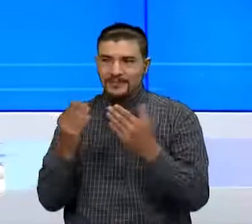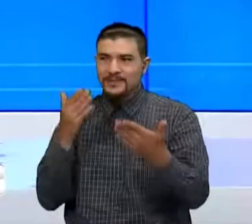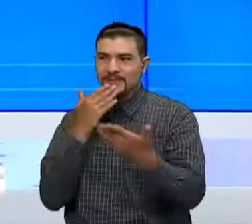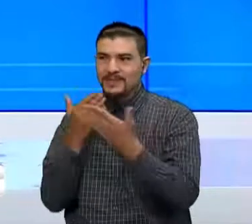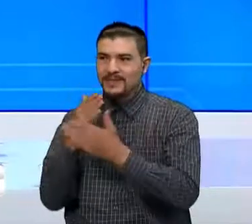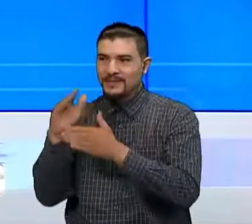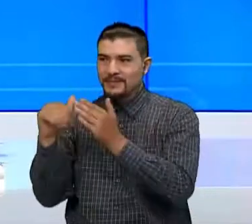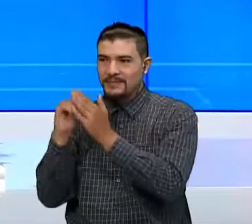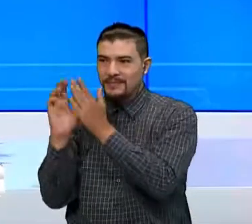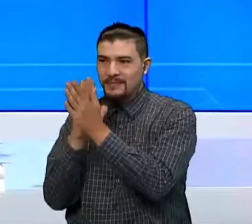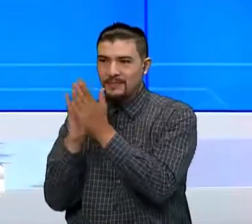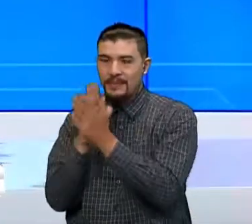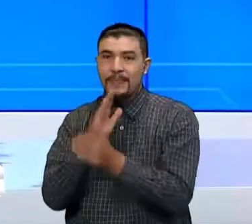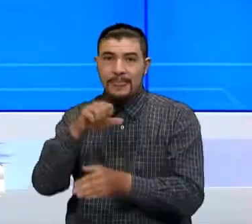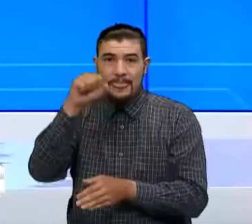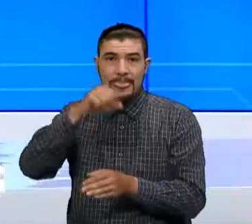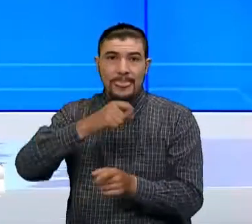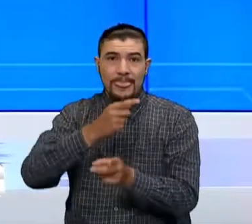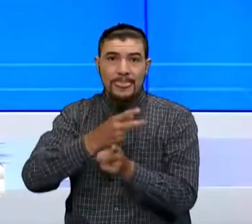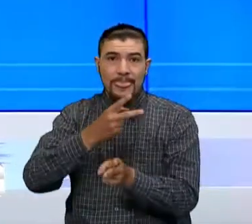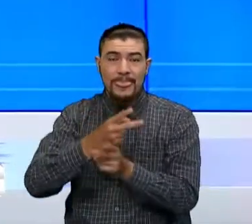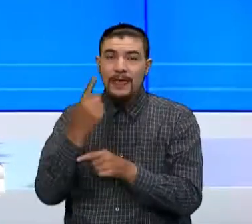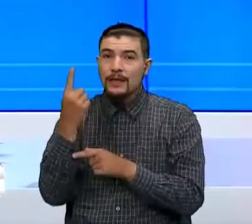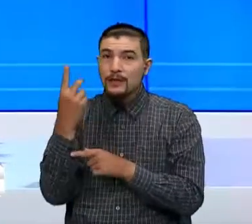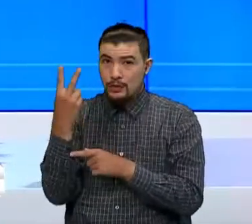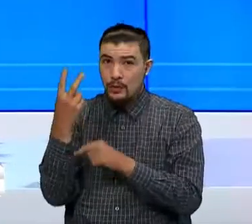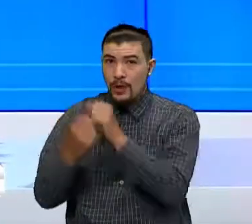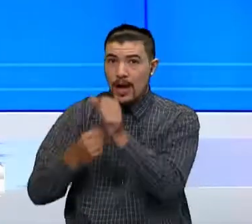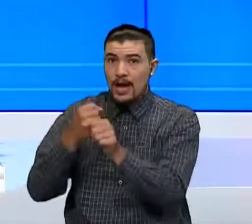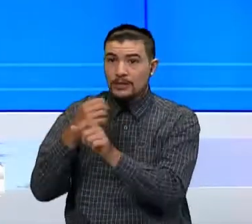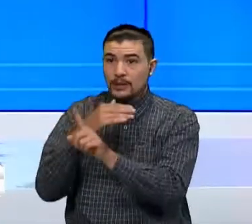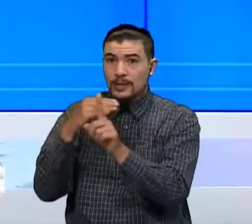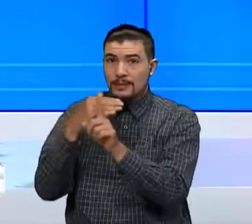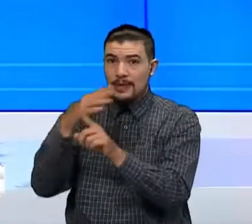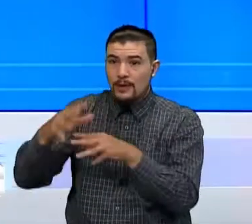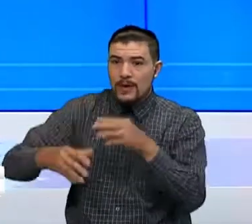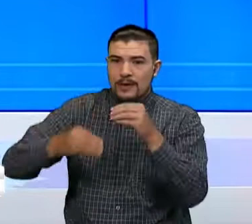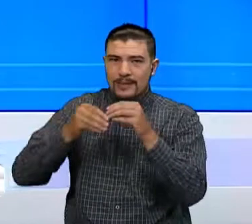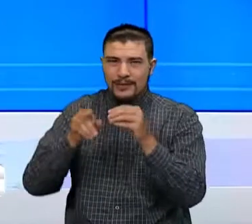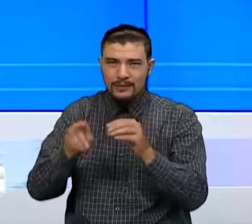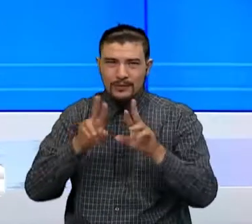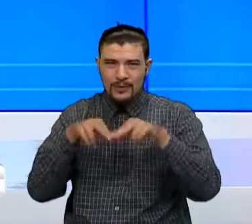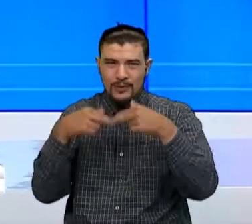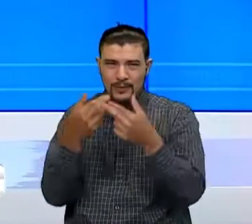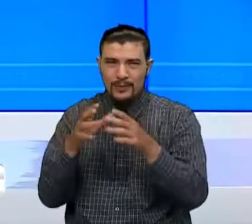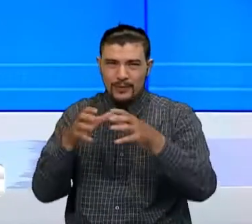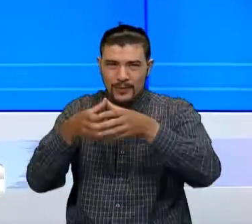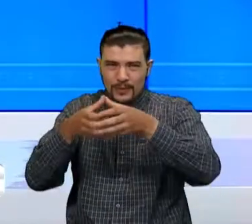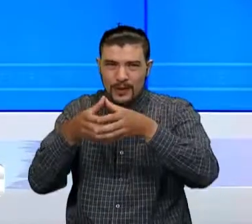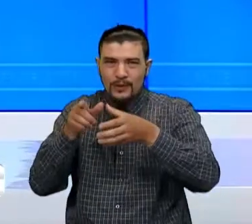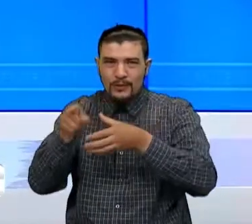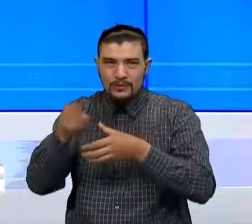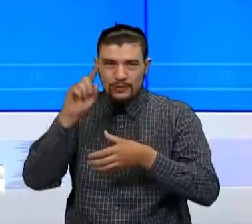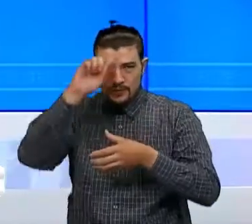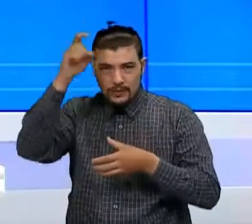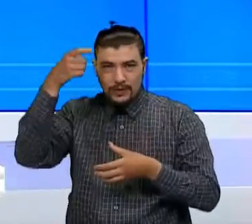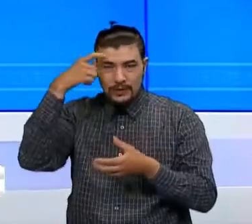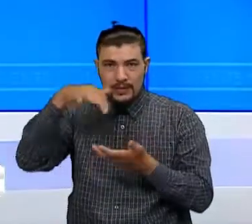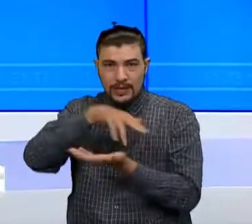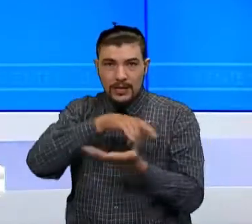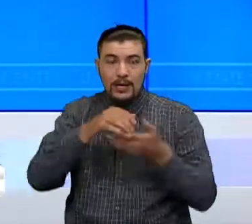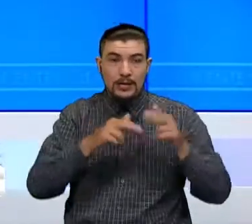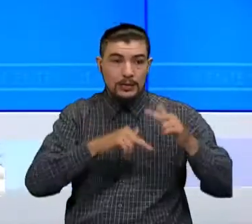precisamente luego de dos años y medio de hacer parte del gabinete del gobierno de didier está haber amado el secretario de infraestructura